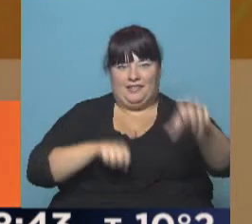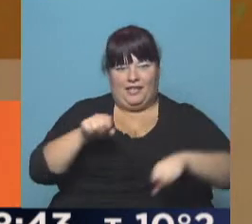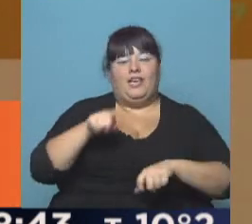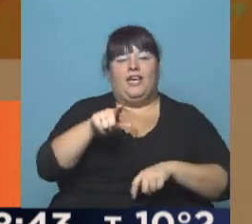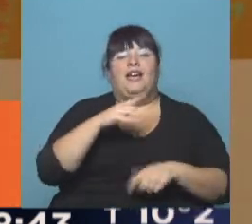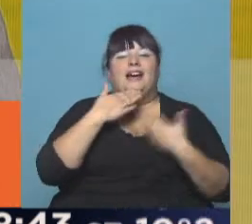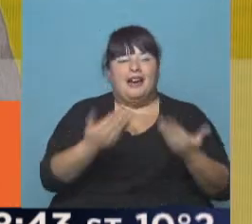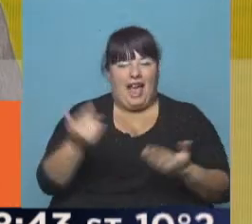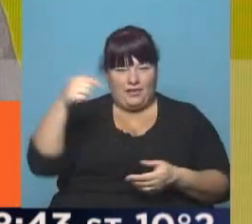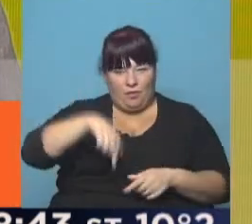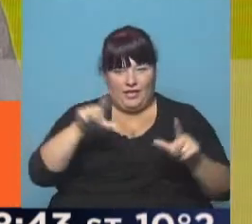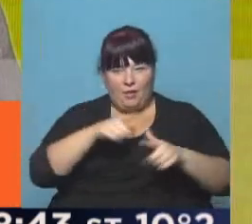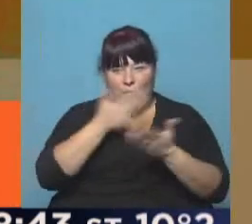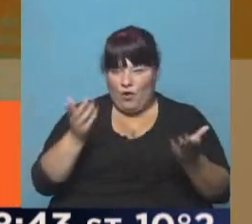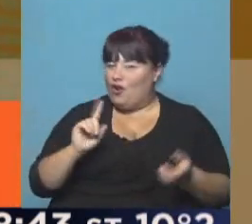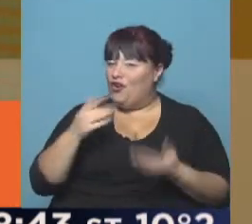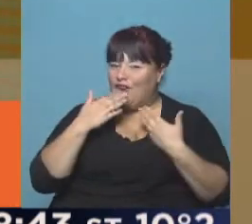toti flores gracias por todo en la televisión pública no gracias a ustedes